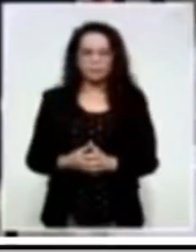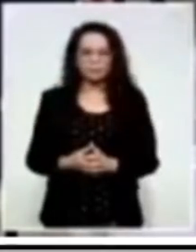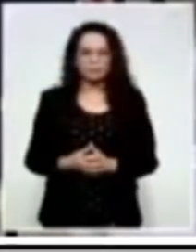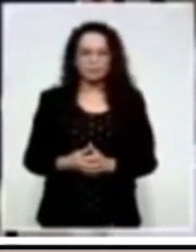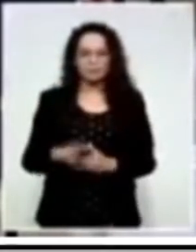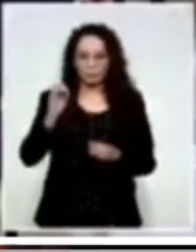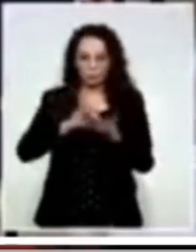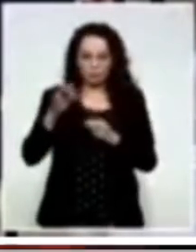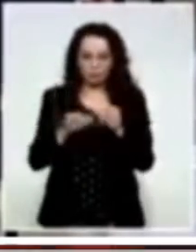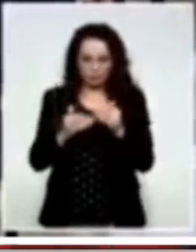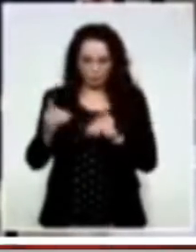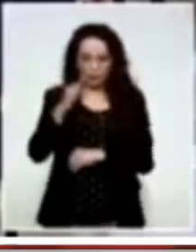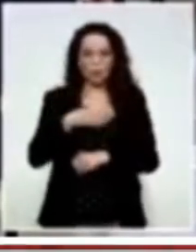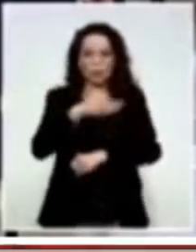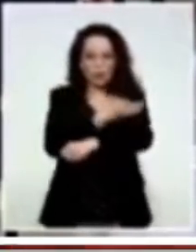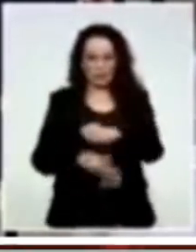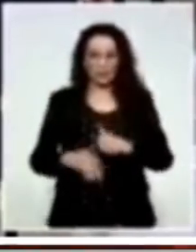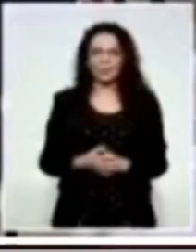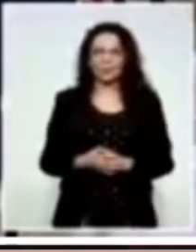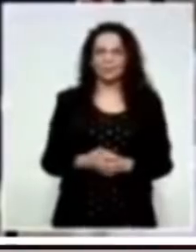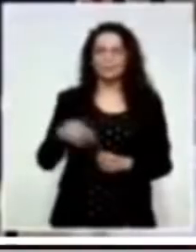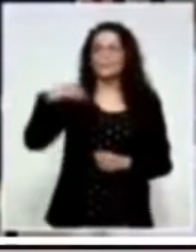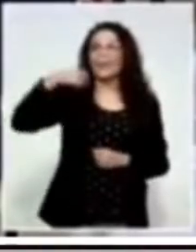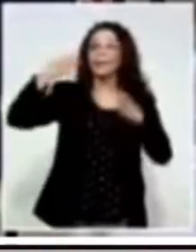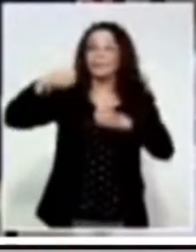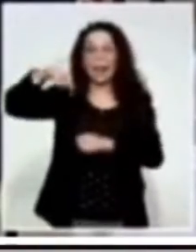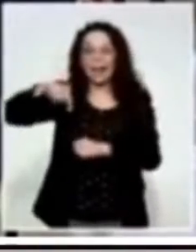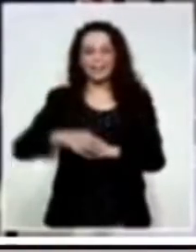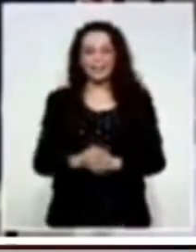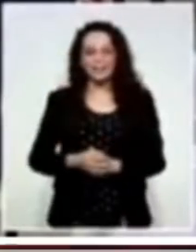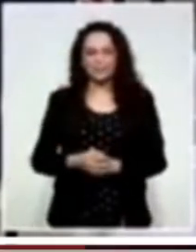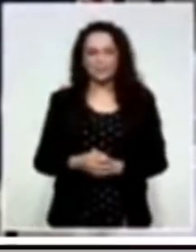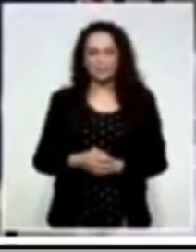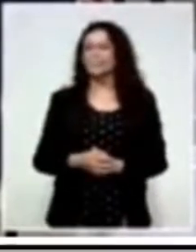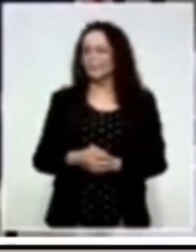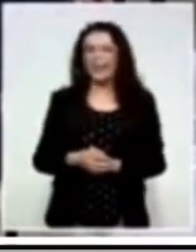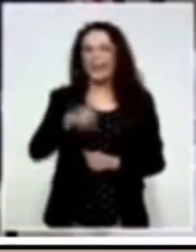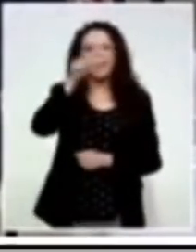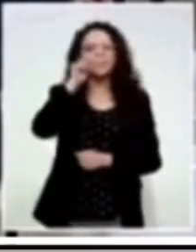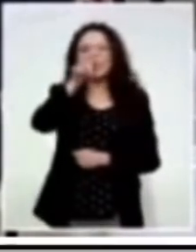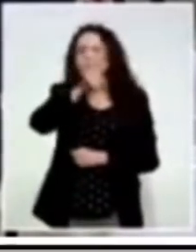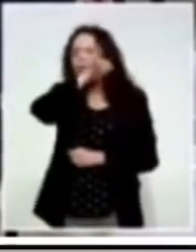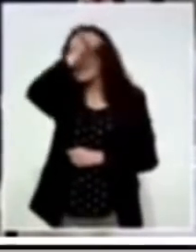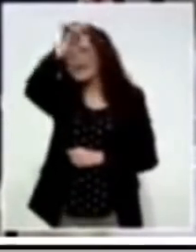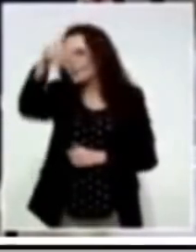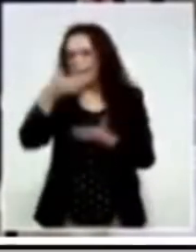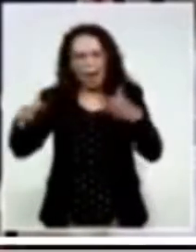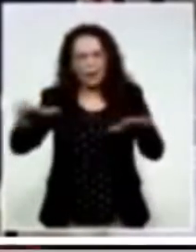Gracias, ministro. Buenas tardes. Acá estoy. Ay, gracias. Acá estoy. Es que siempre sentaba hasta atrás. Siempre. Sí. Ahora me.